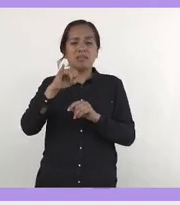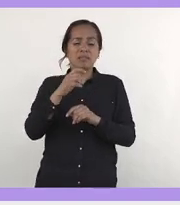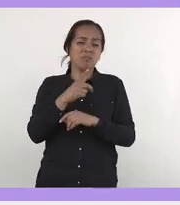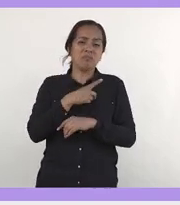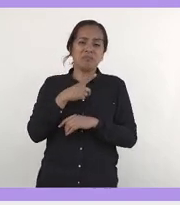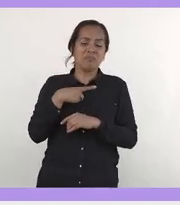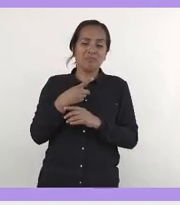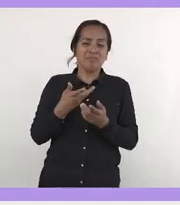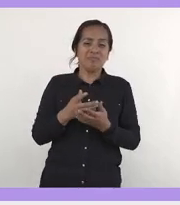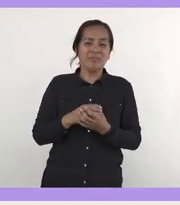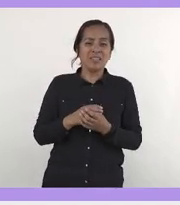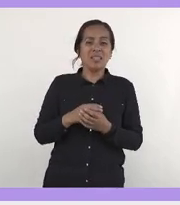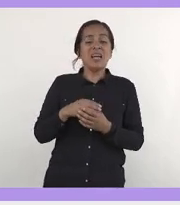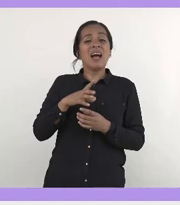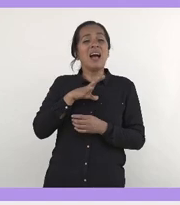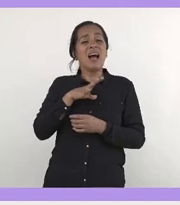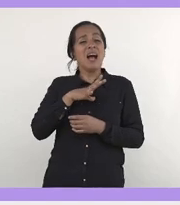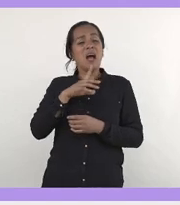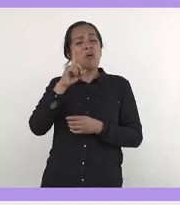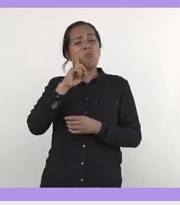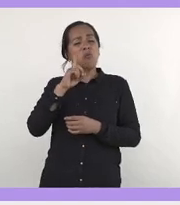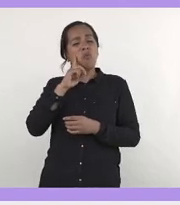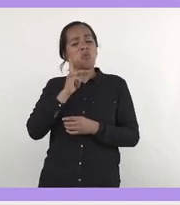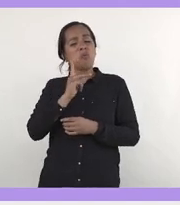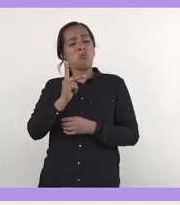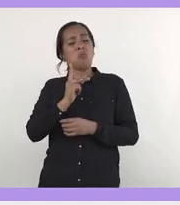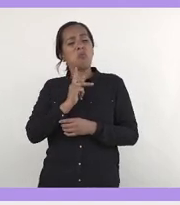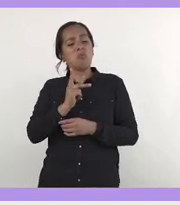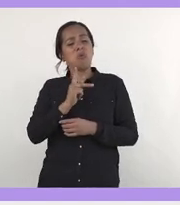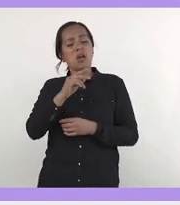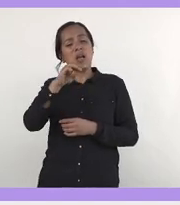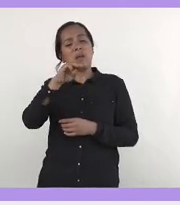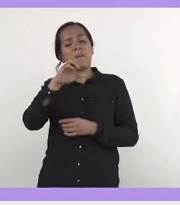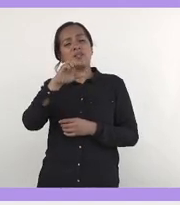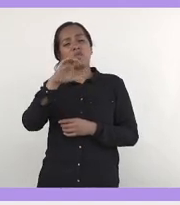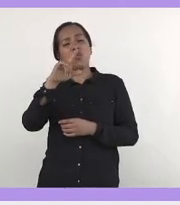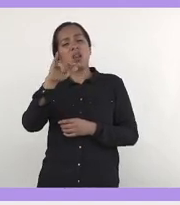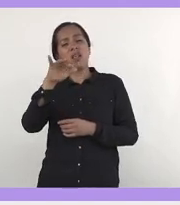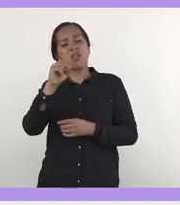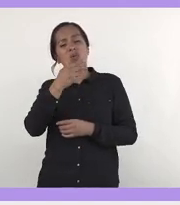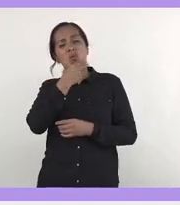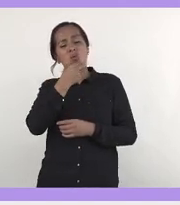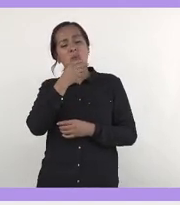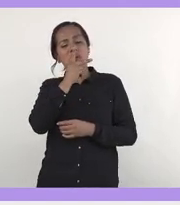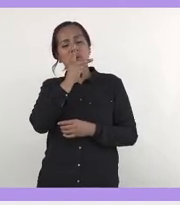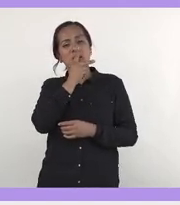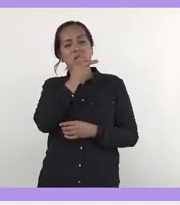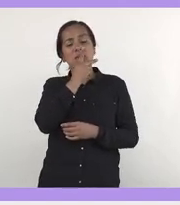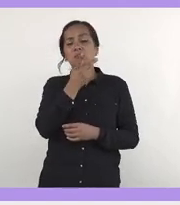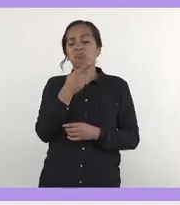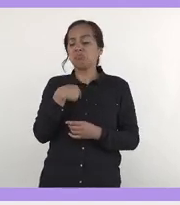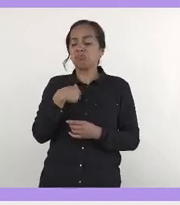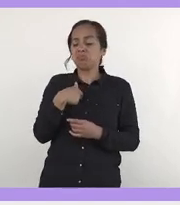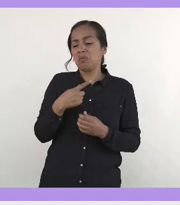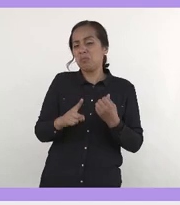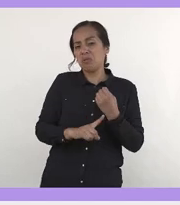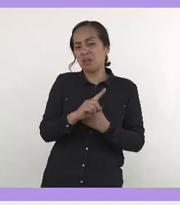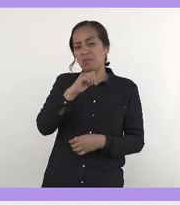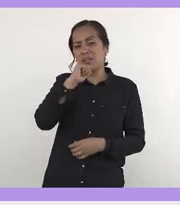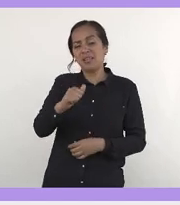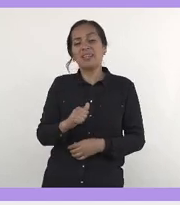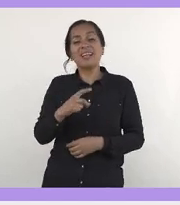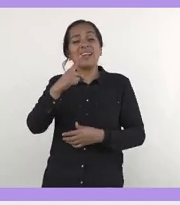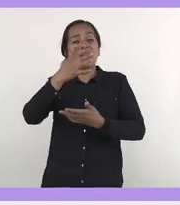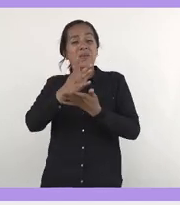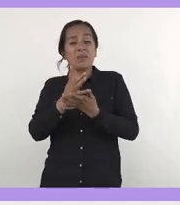y Está bien hay mujeres que se ven muy identificadas en el en el masculino perfecto O sea yo no tengo ningún problema en eso la